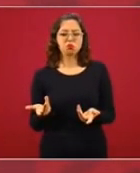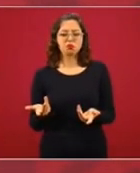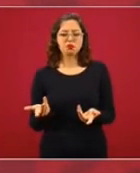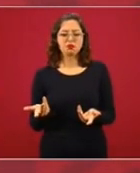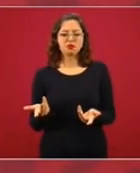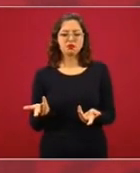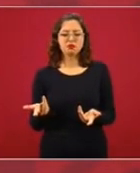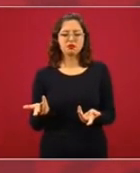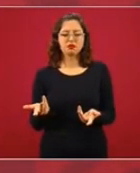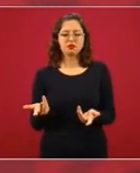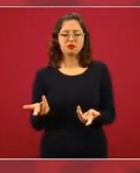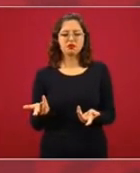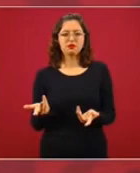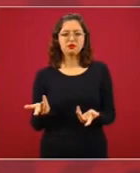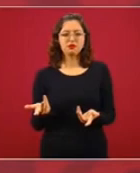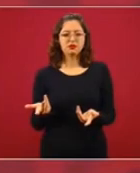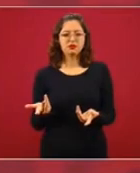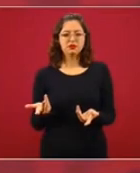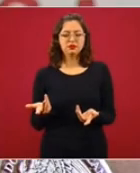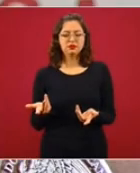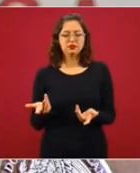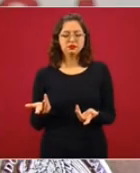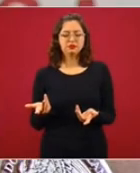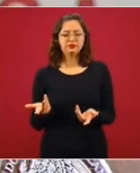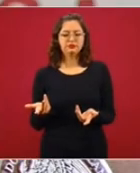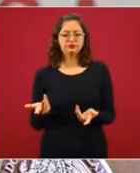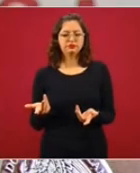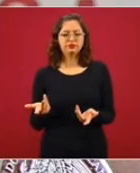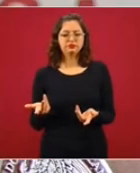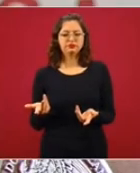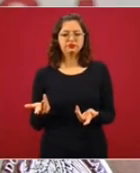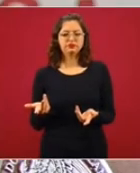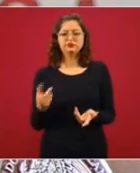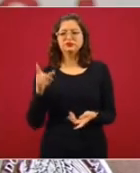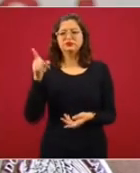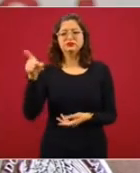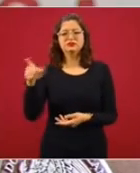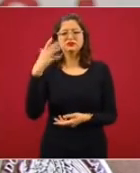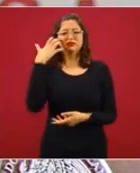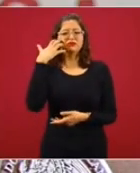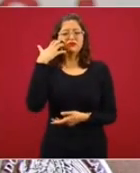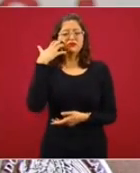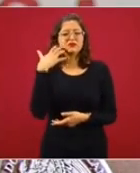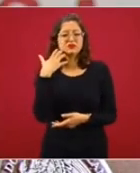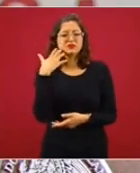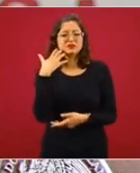ya se va a desaparecer el jaguar.